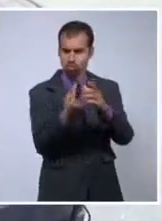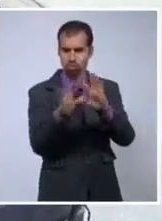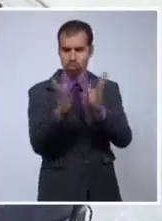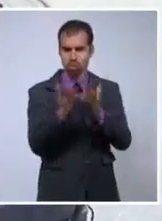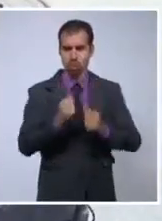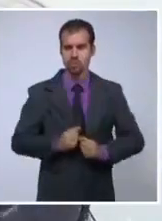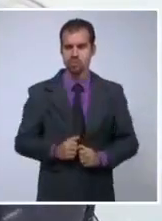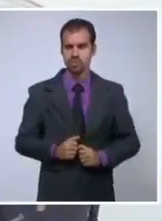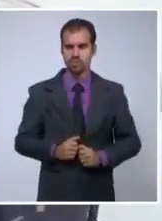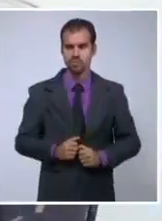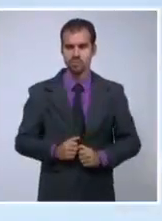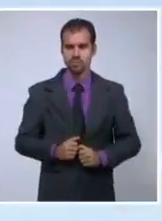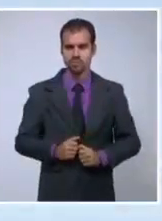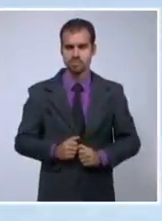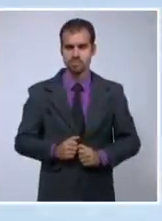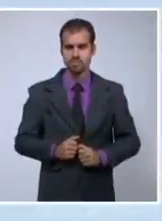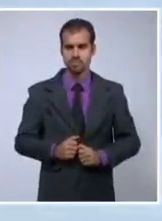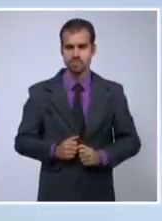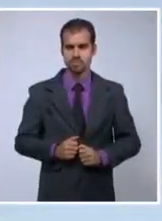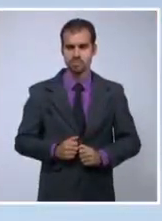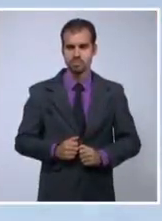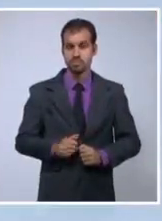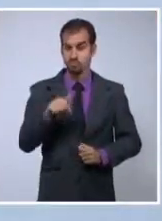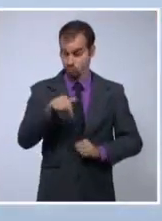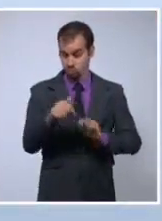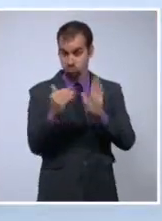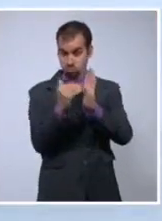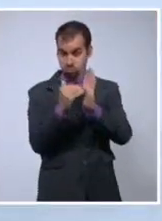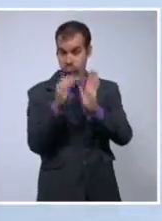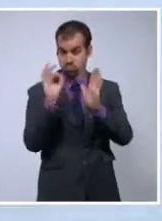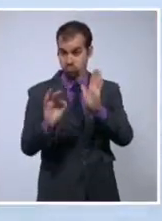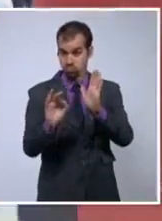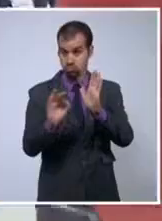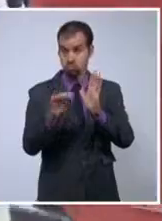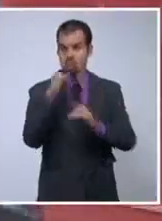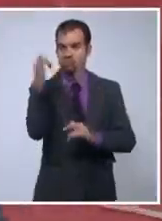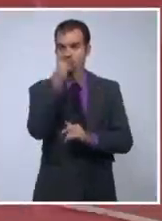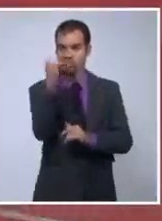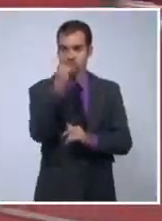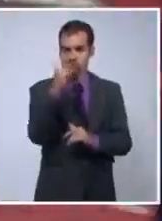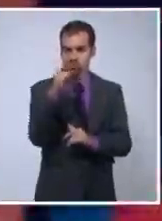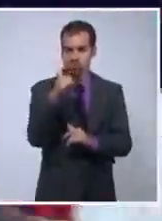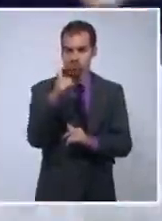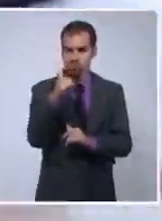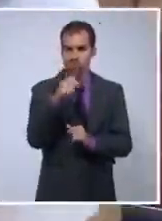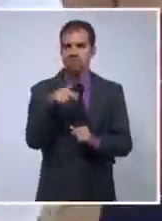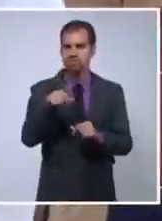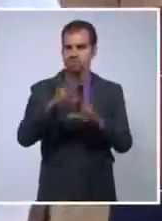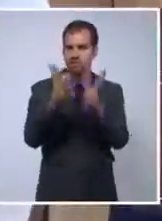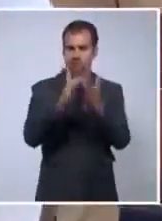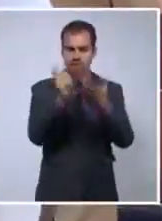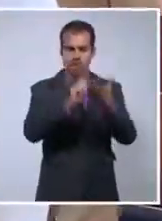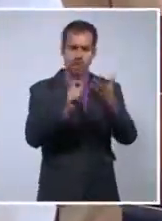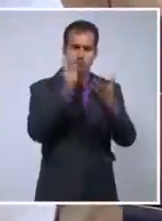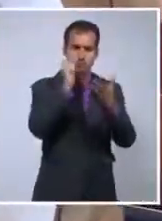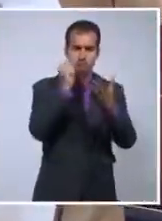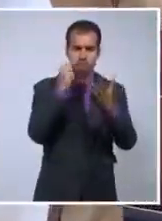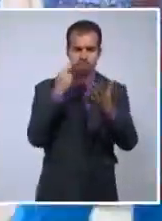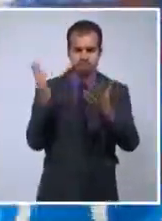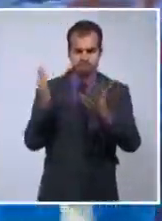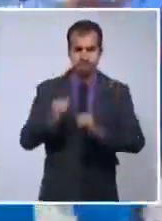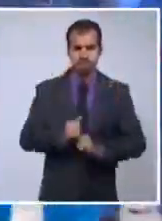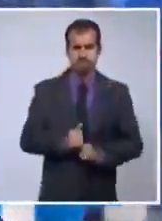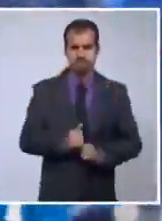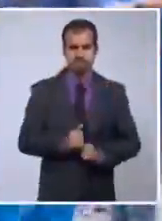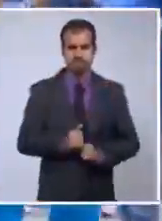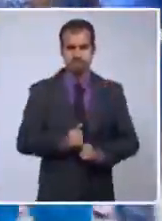Esta tarde el Paseo del Prado sirvió de escenario para la filmación del videoclip No te metas, escrito por Alejandro García Virulo y con la